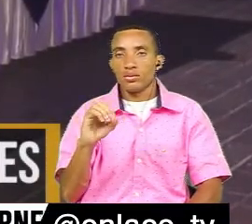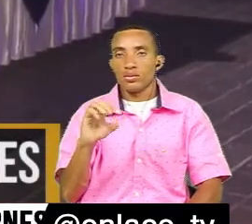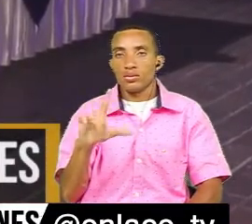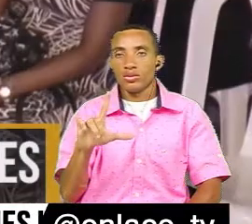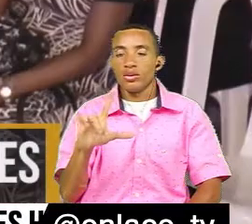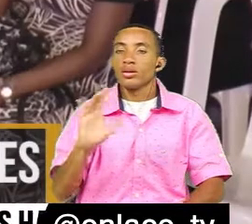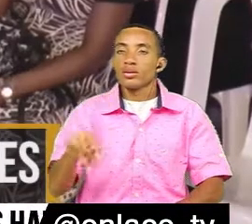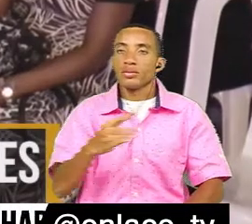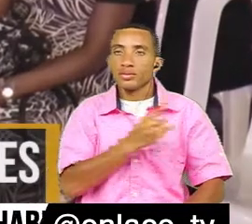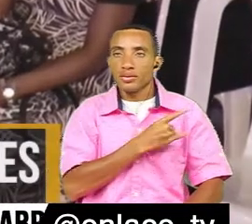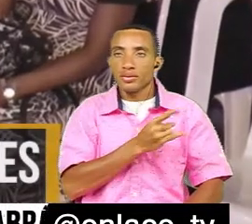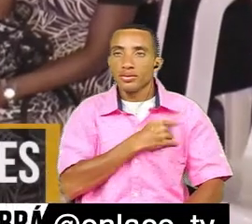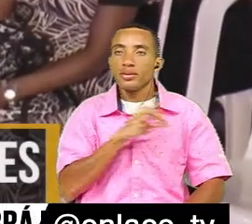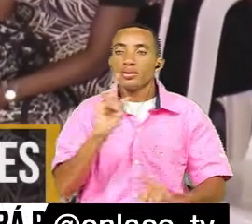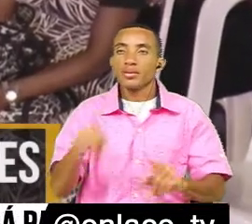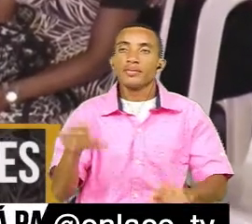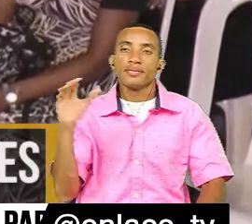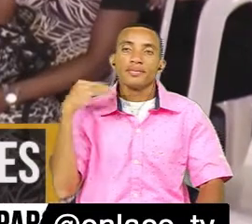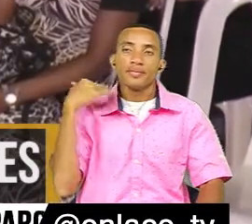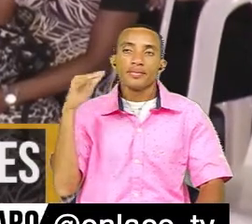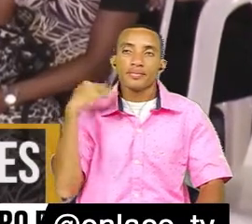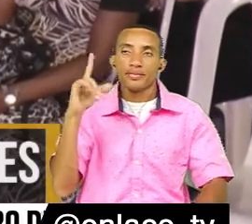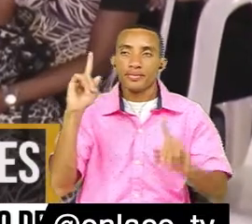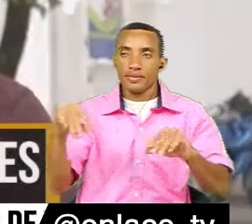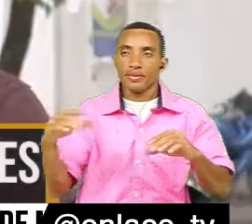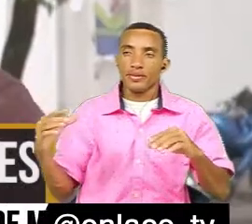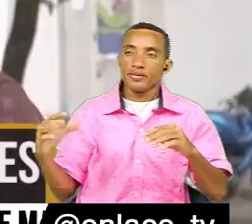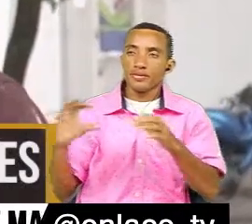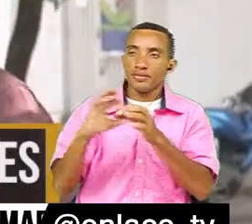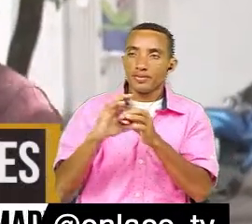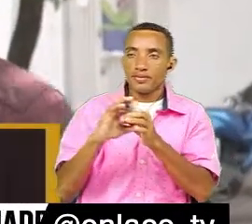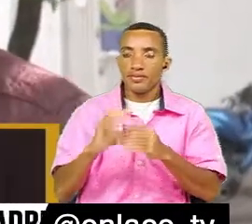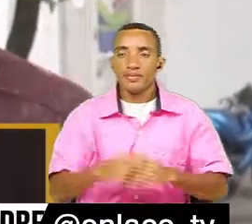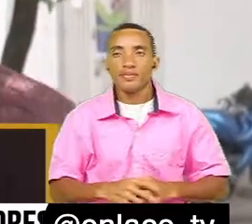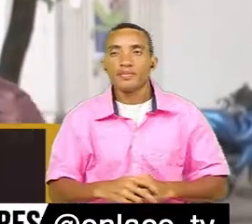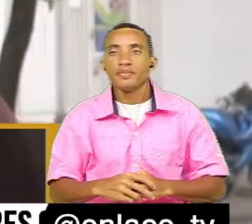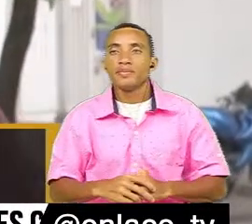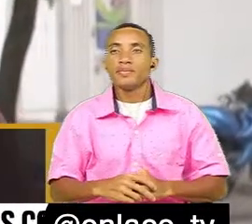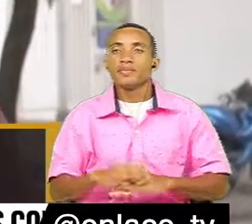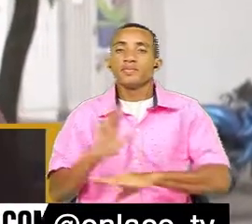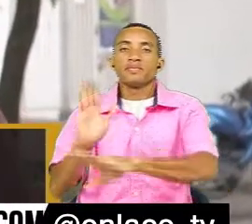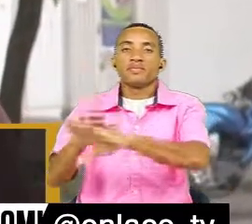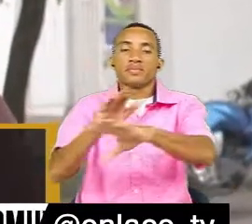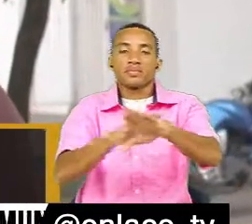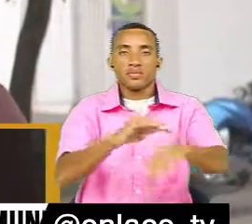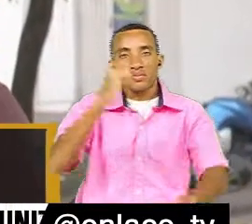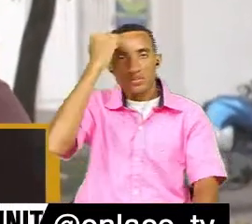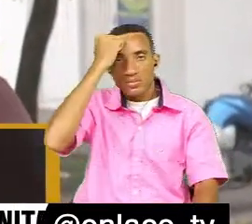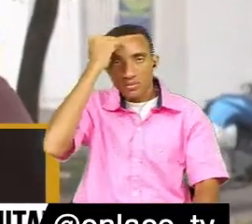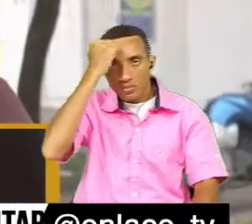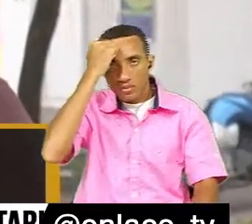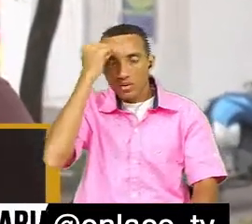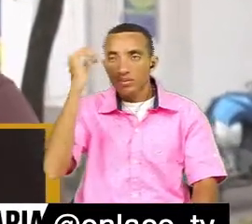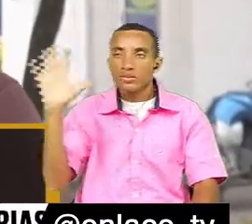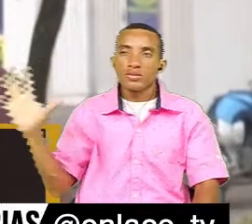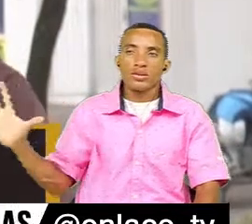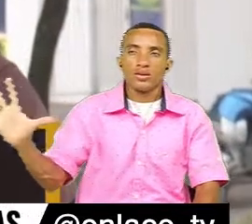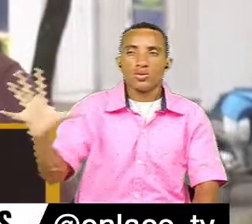Universidad Autónoma de Manizales en asocio con esta institución educativa. Estamos invitando a todos los profesores, a todos los docentes, a todas las